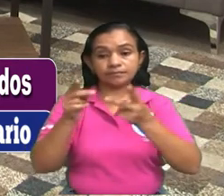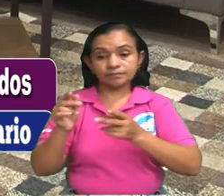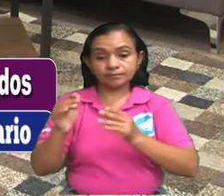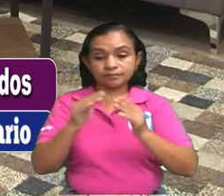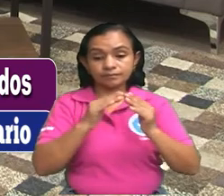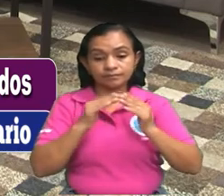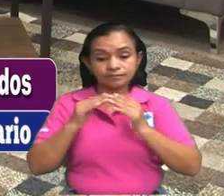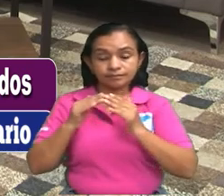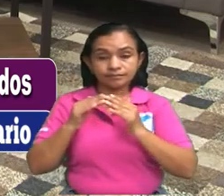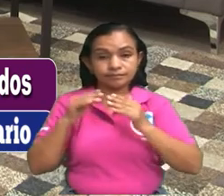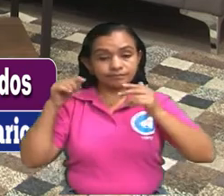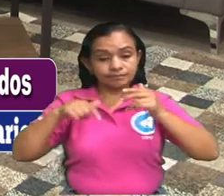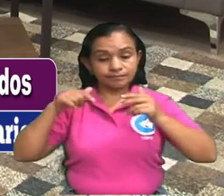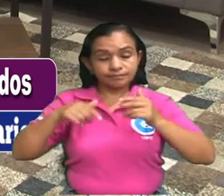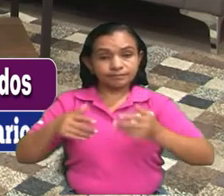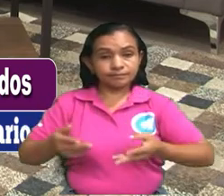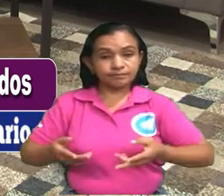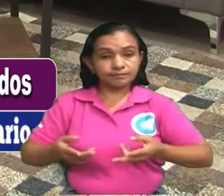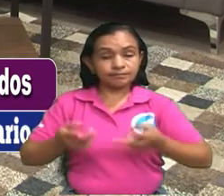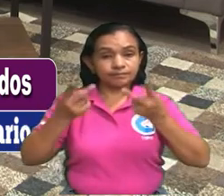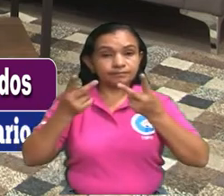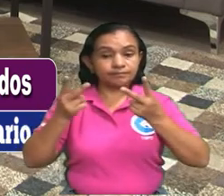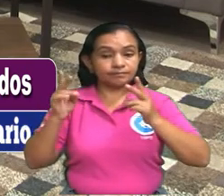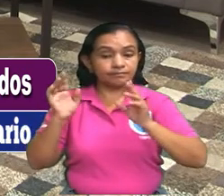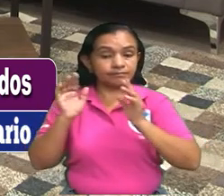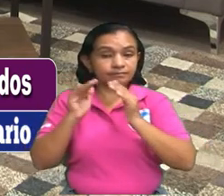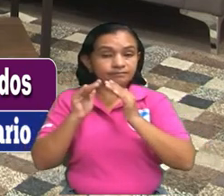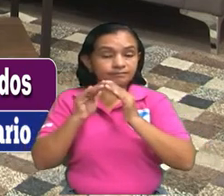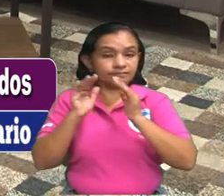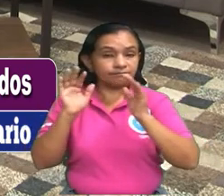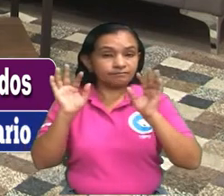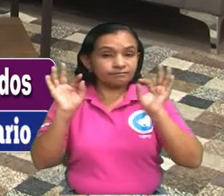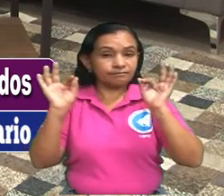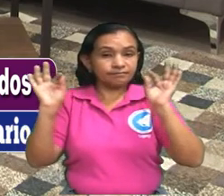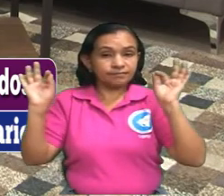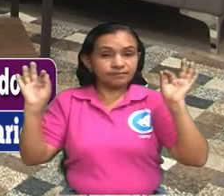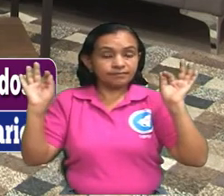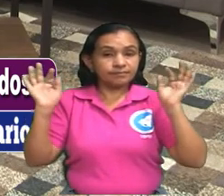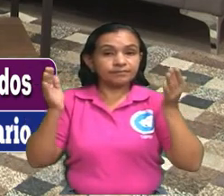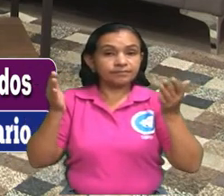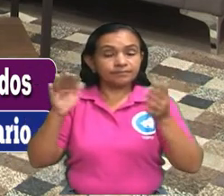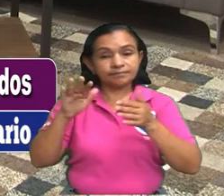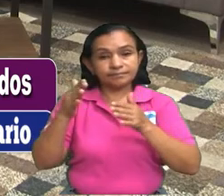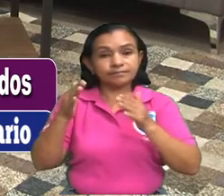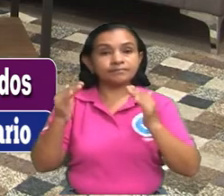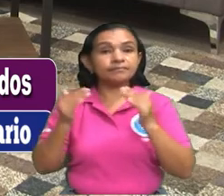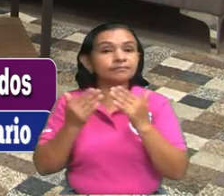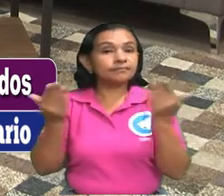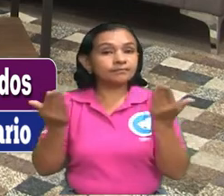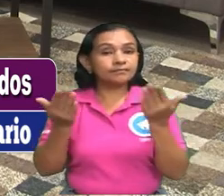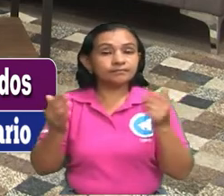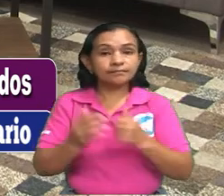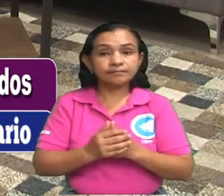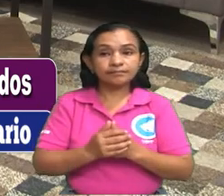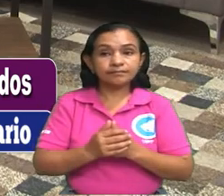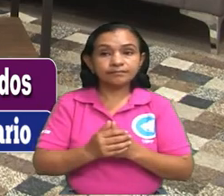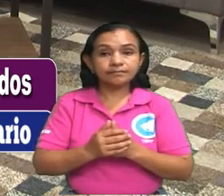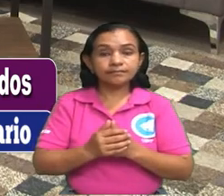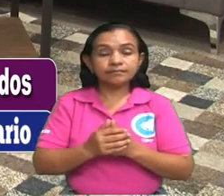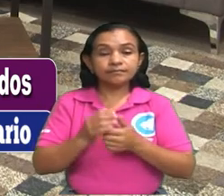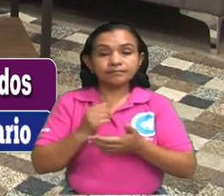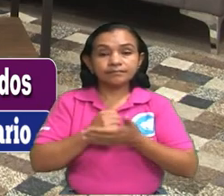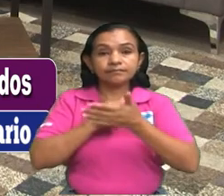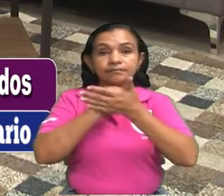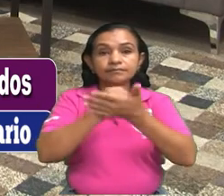que nace en Villa Fontana, por decirte, en un sector de vida media alta. O sea, nosotros venimos